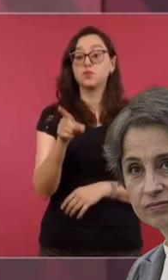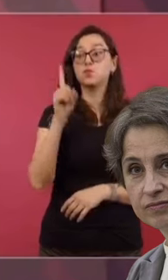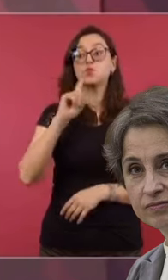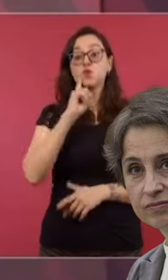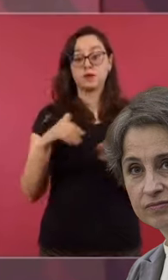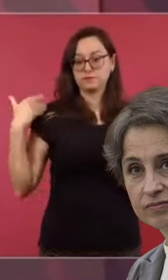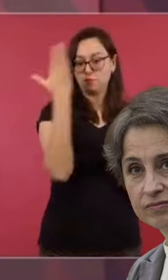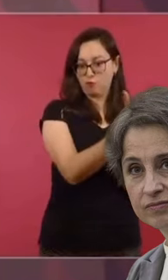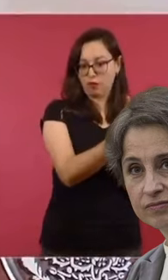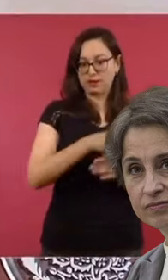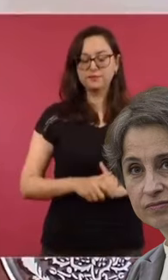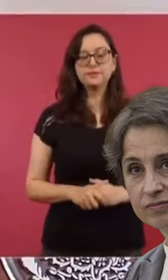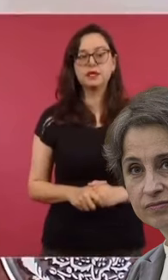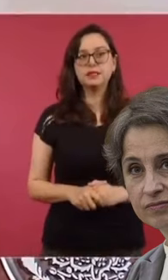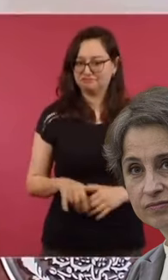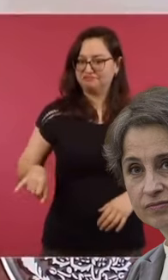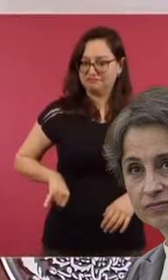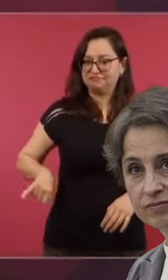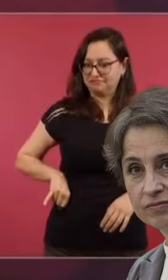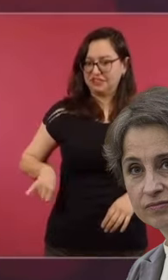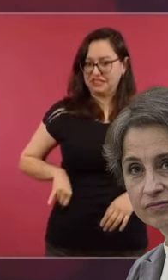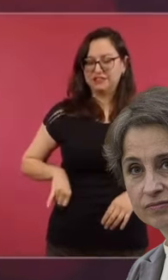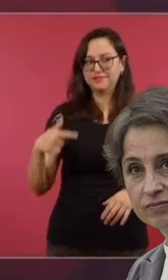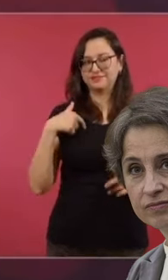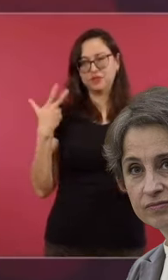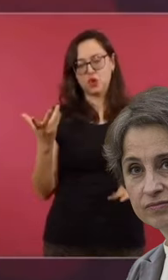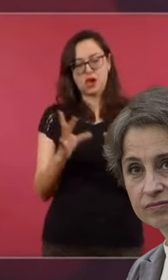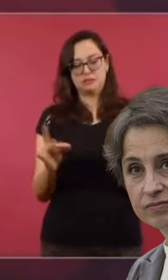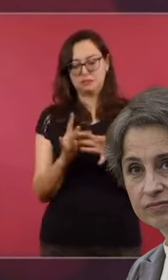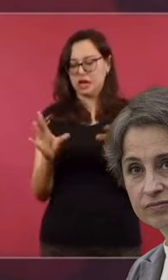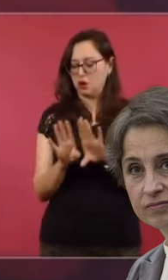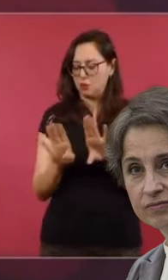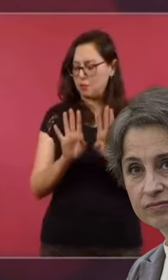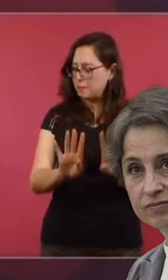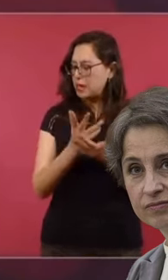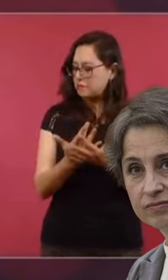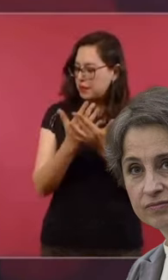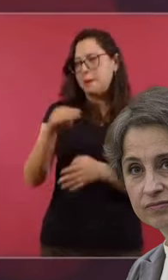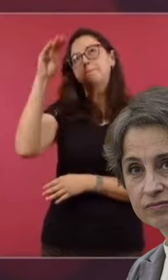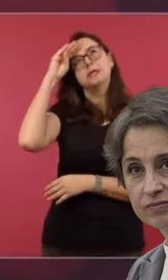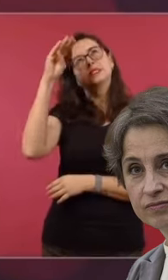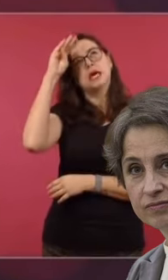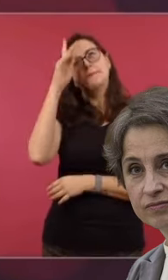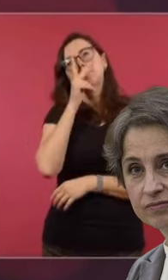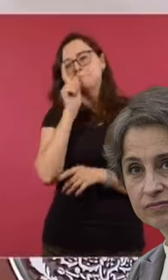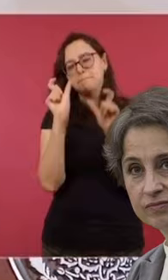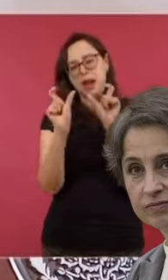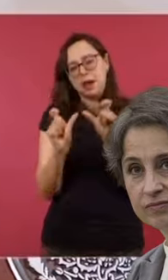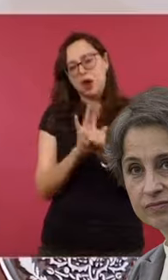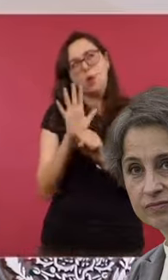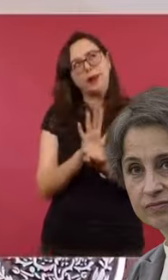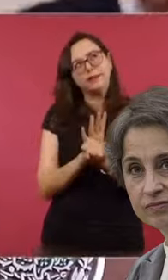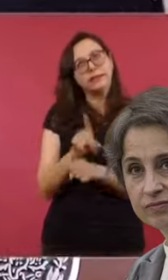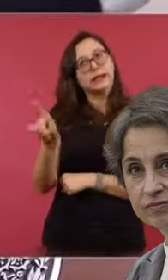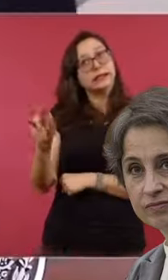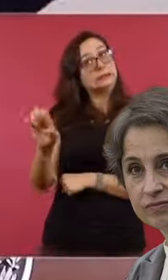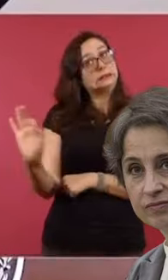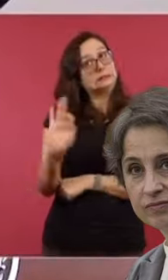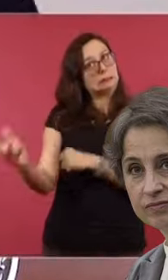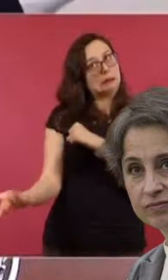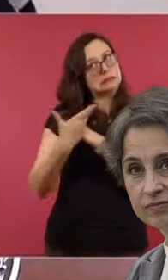voy a decir en términos figurados, para que no me vayan a sancionar. Bueno, les